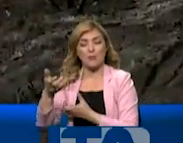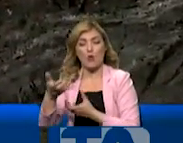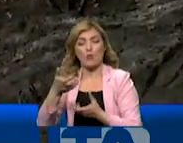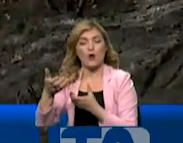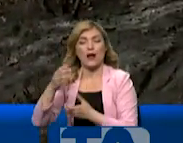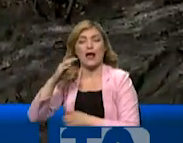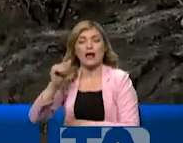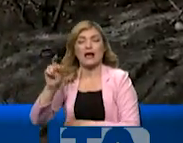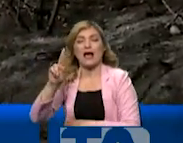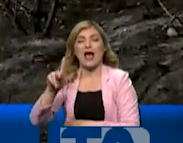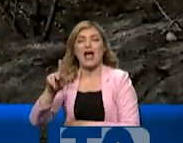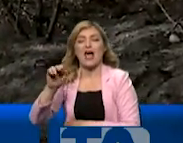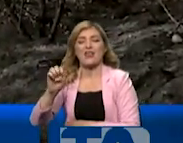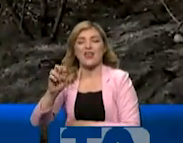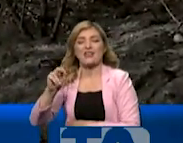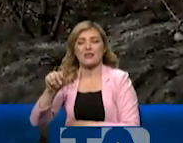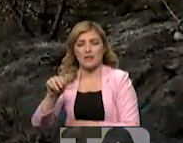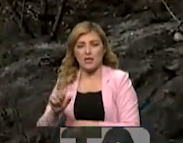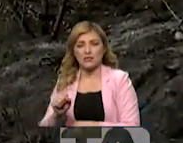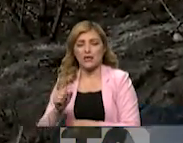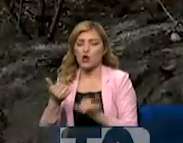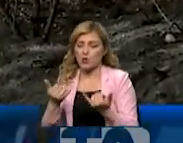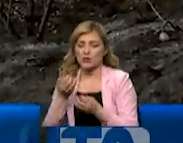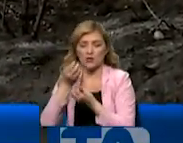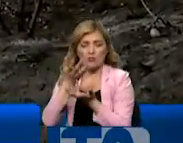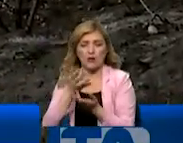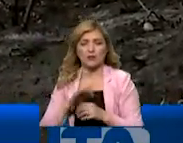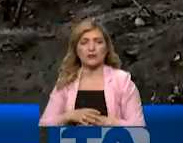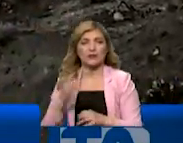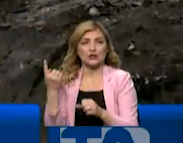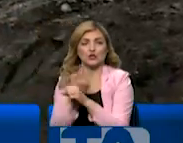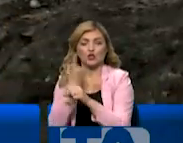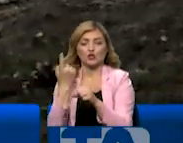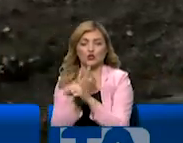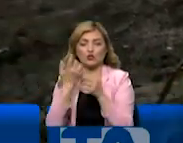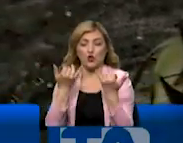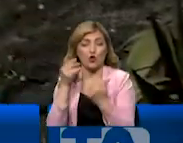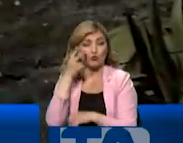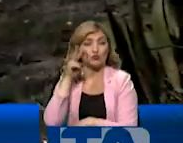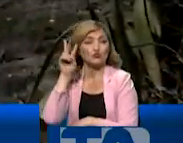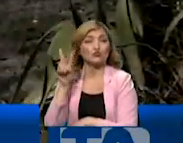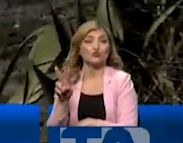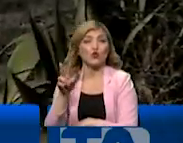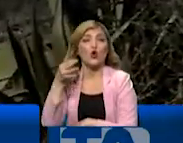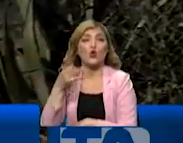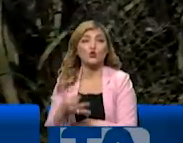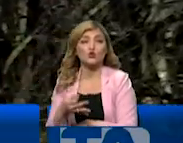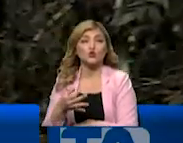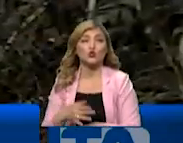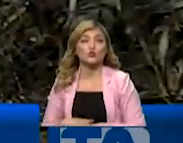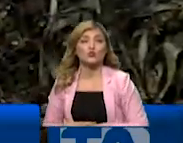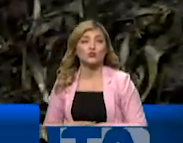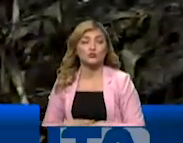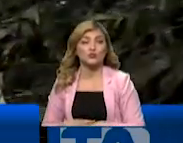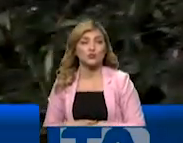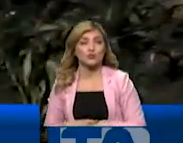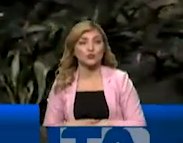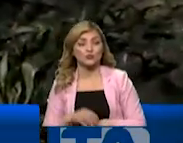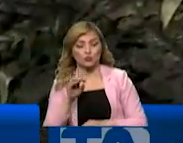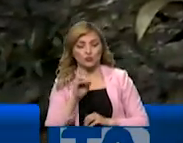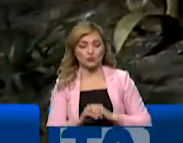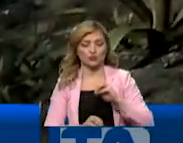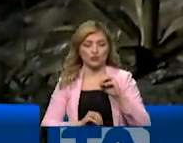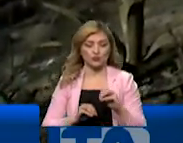va a actualizarla el sobrevuelo de las aeronaves como podemos ver en este momento están justamente levantando el